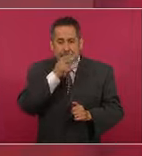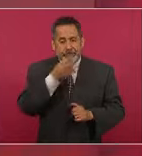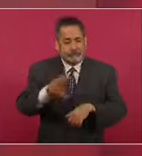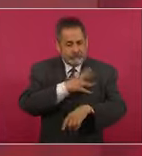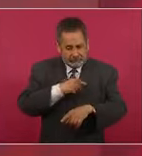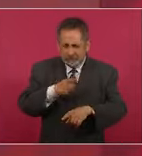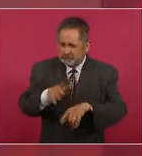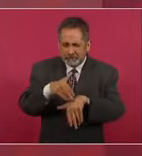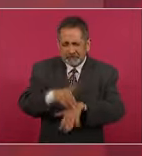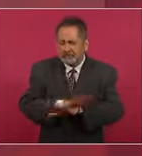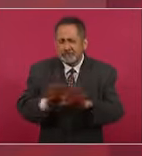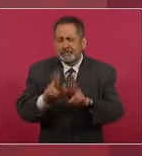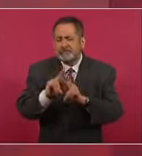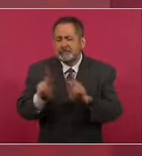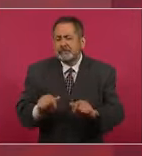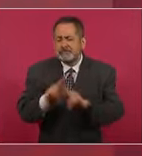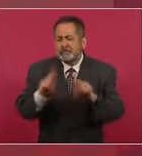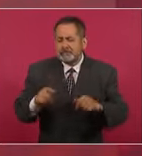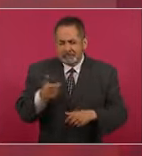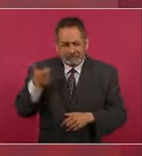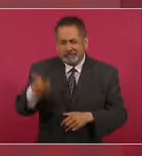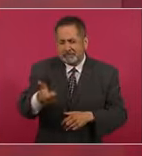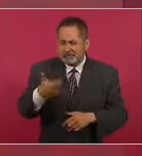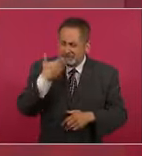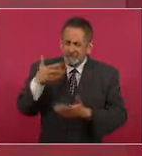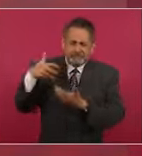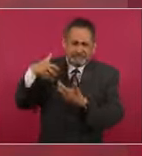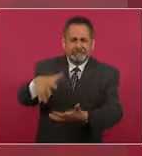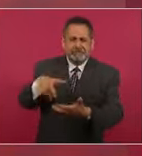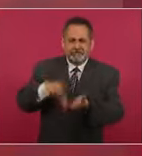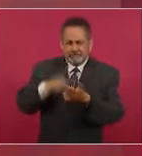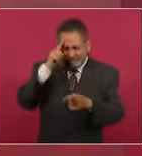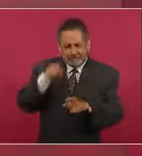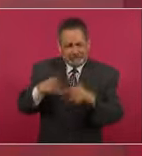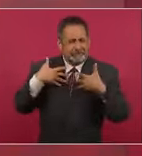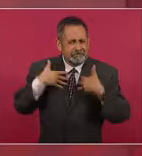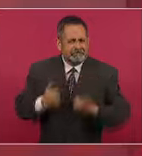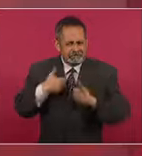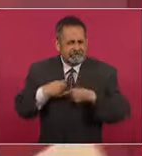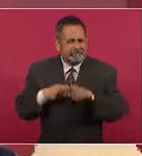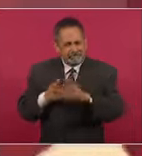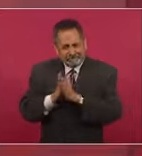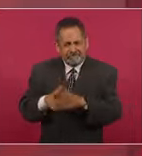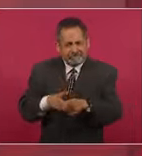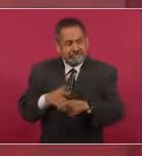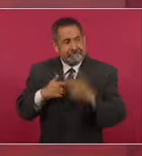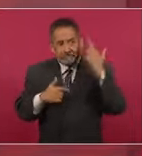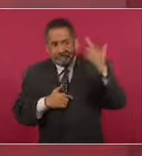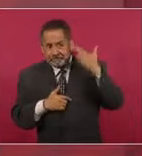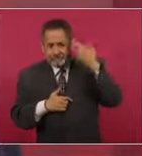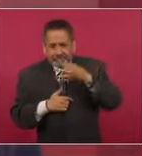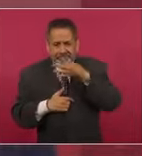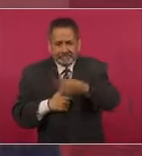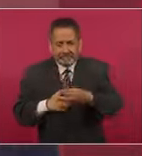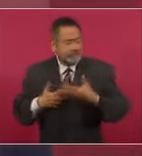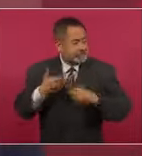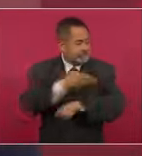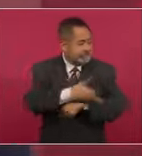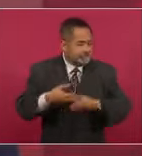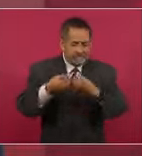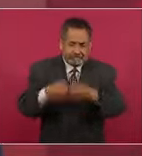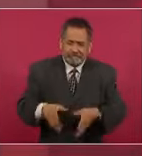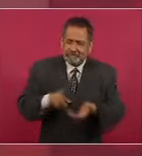a compensar y que entendiera que su familia estaba en la